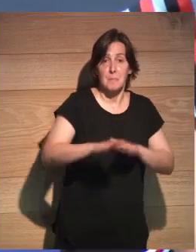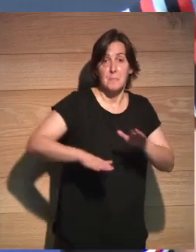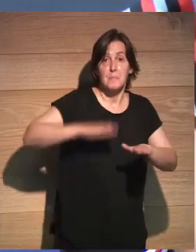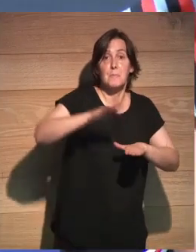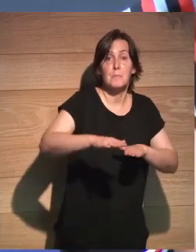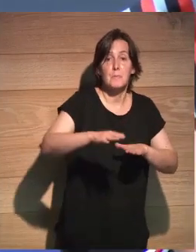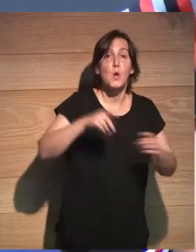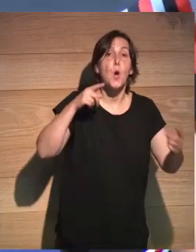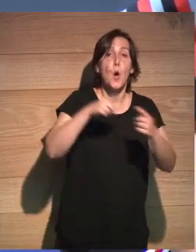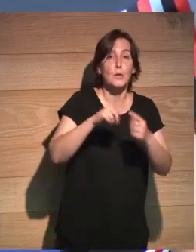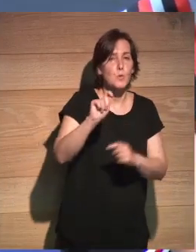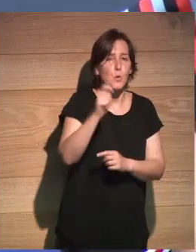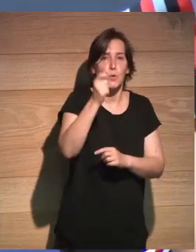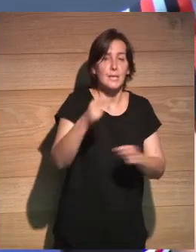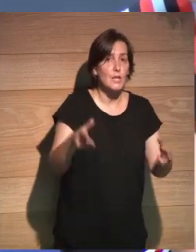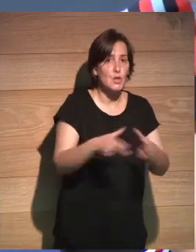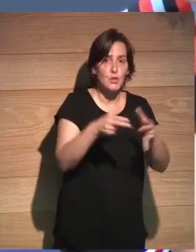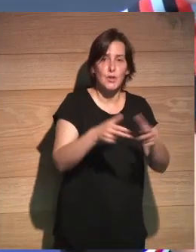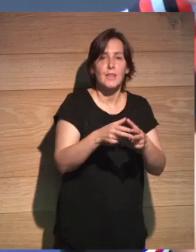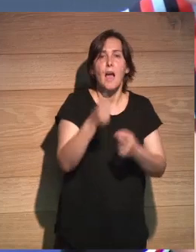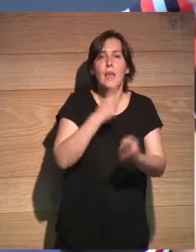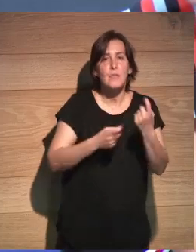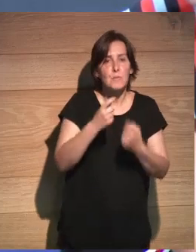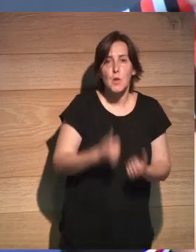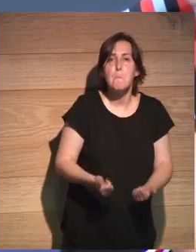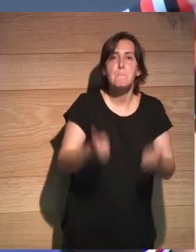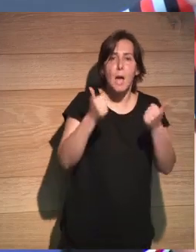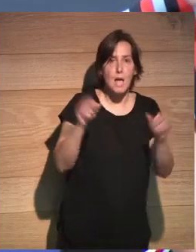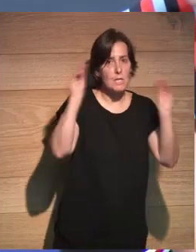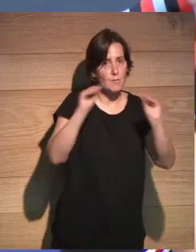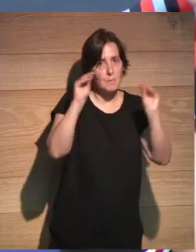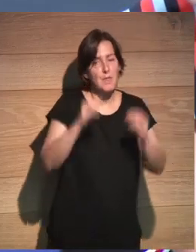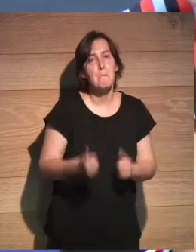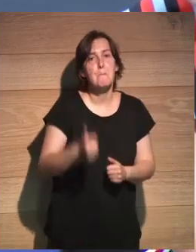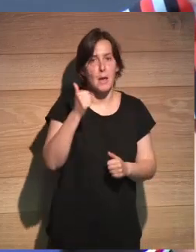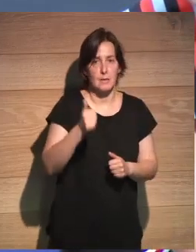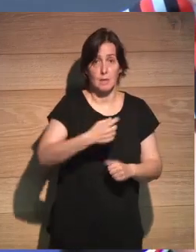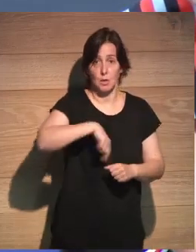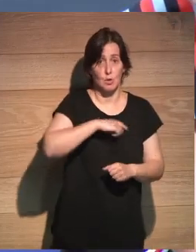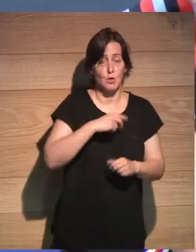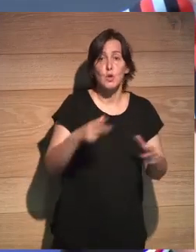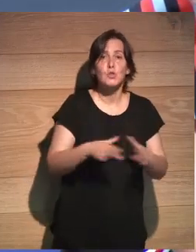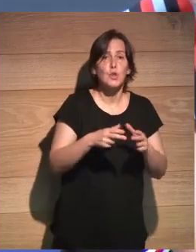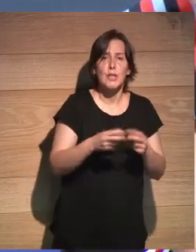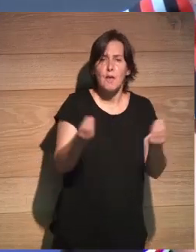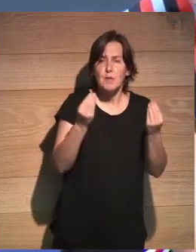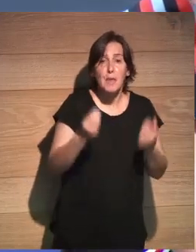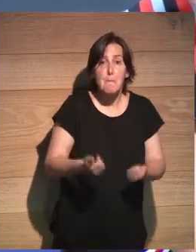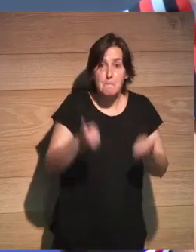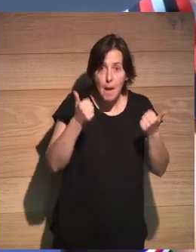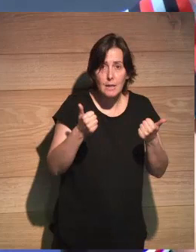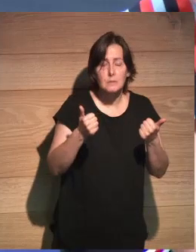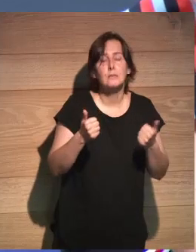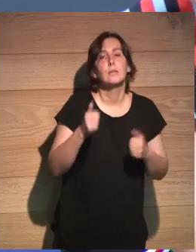conseguir una sociedad más informada y más formada, ¿no? Decíamos, somos la sociedad más informada, deberíamos ser también la sociedad